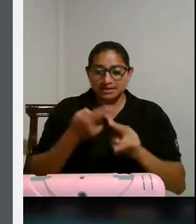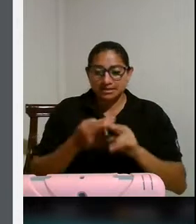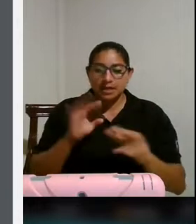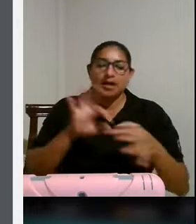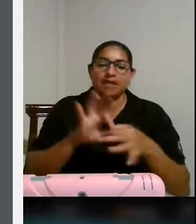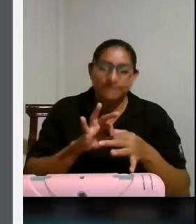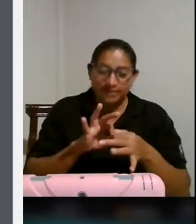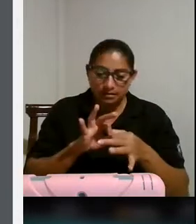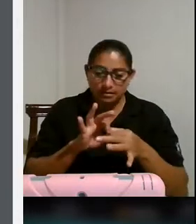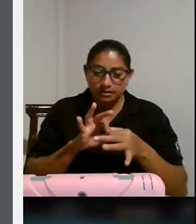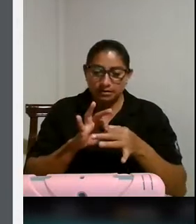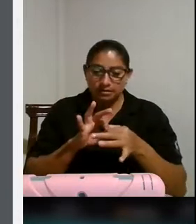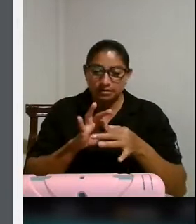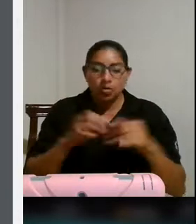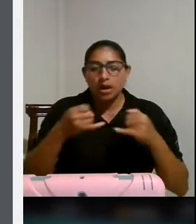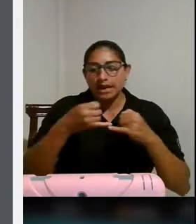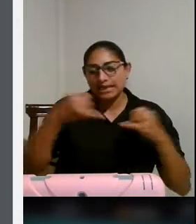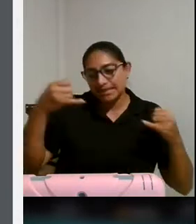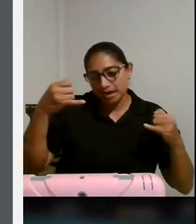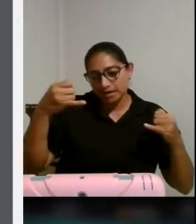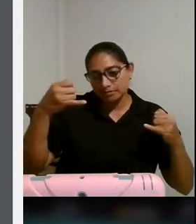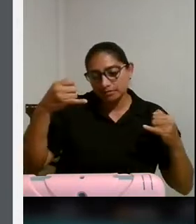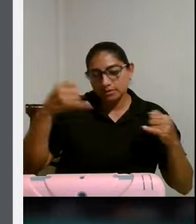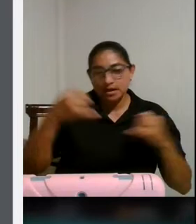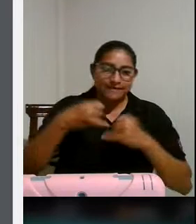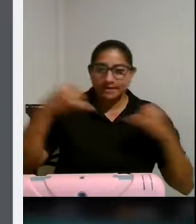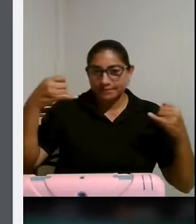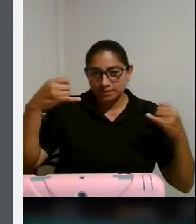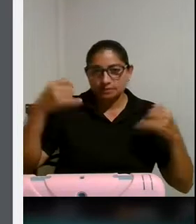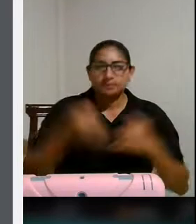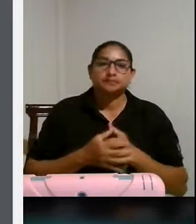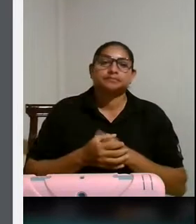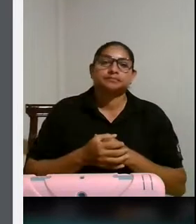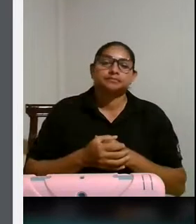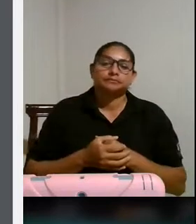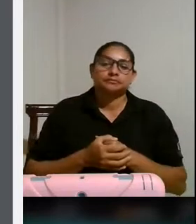Nosotros le decimos una función lineal, pero el nombre correcto es una función afín.